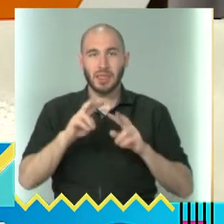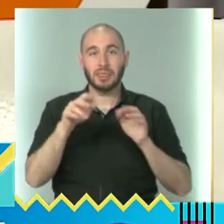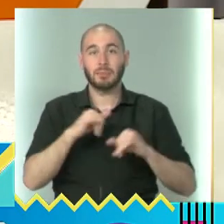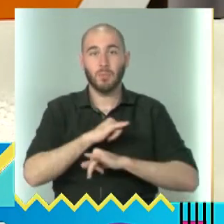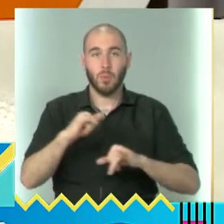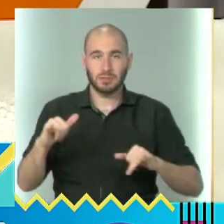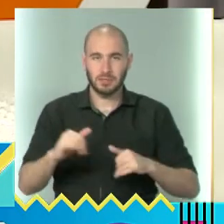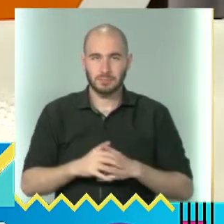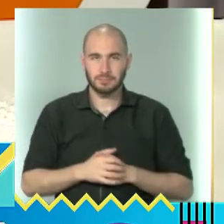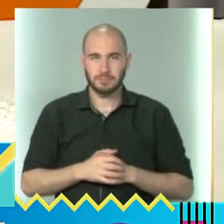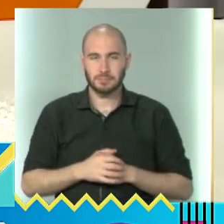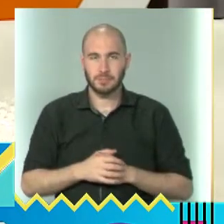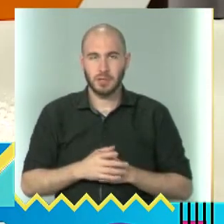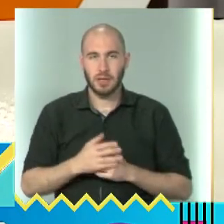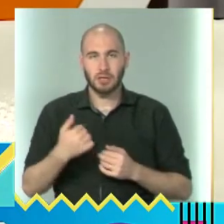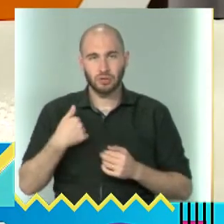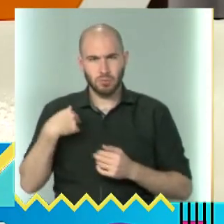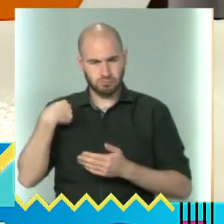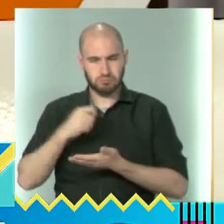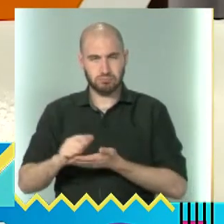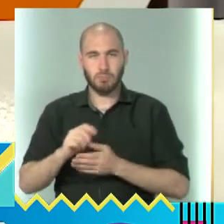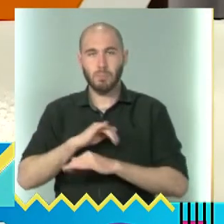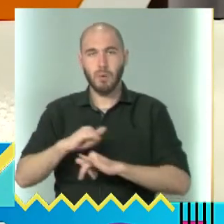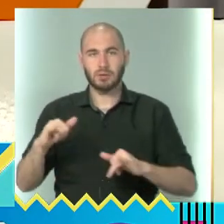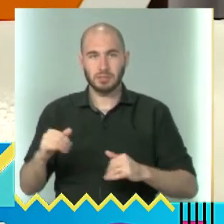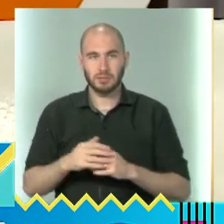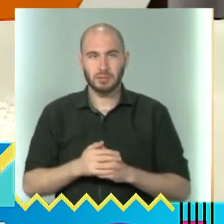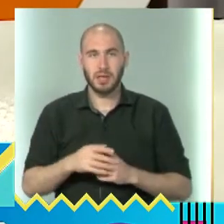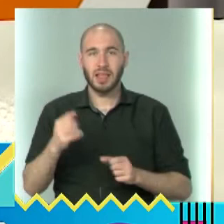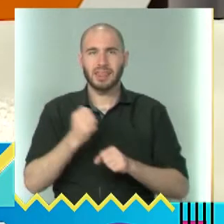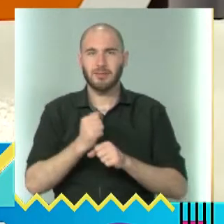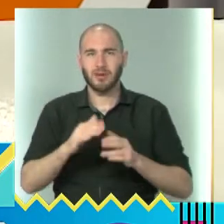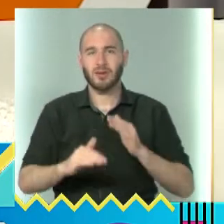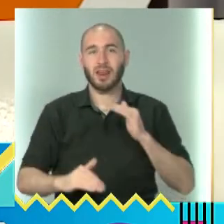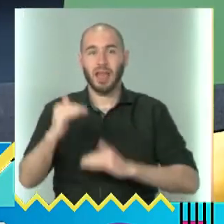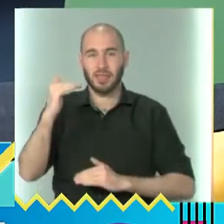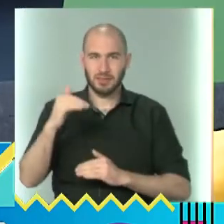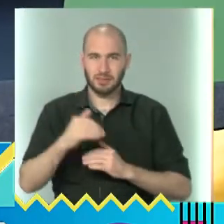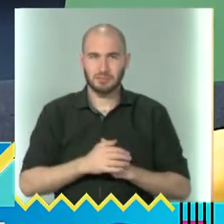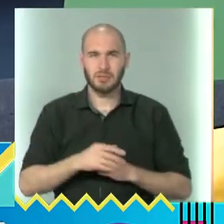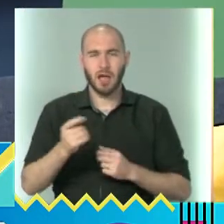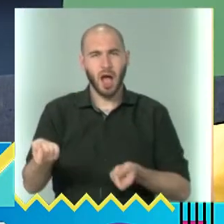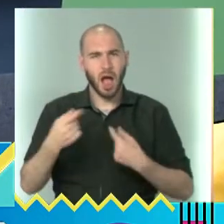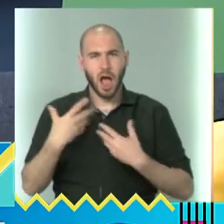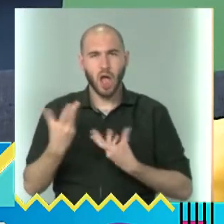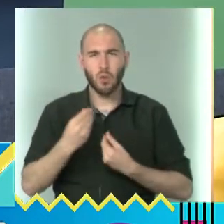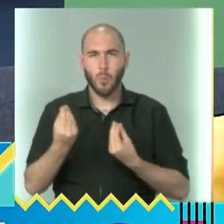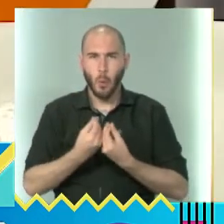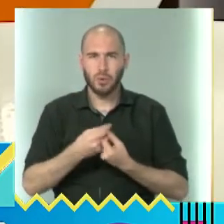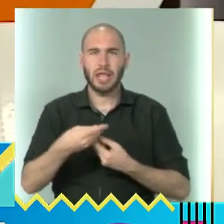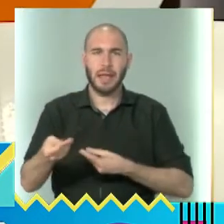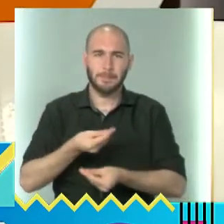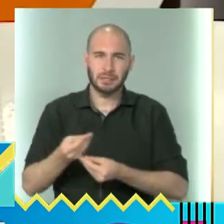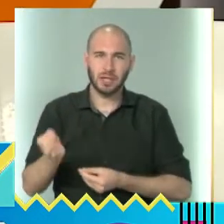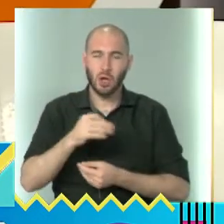publicitaria, hablando como publicista, es una brecha de trabajo muy grande donde da un montón de posibilidades, ya sean a las empresas